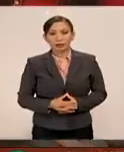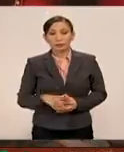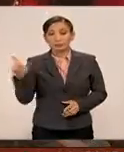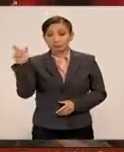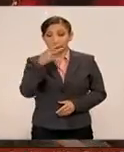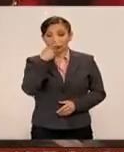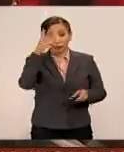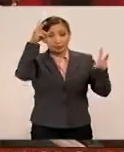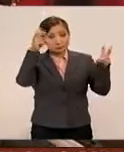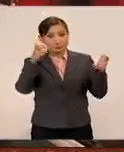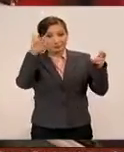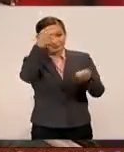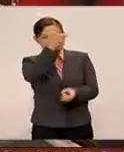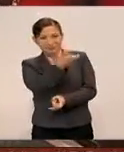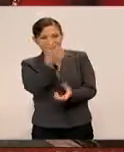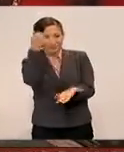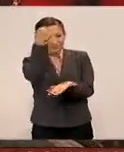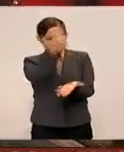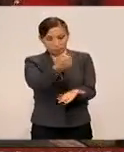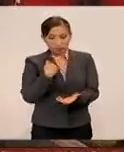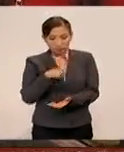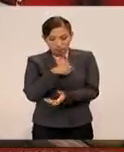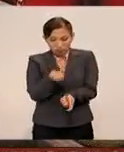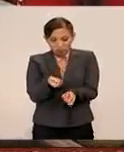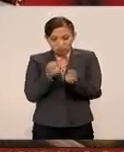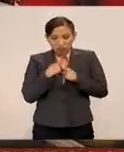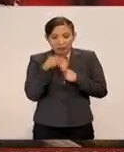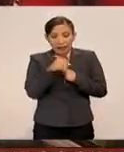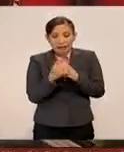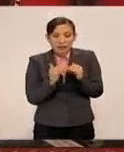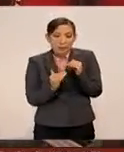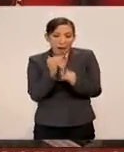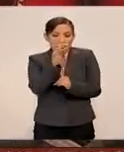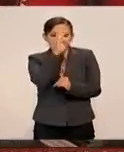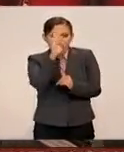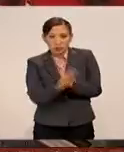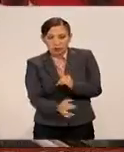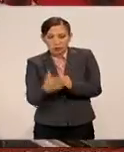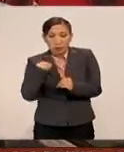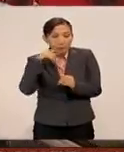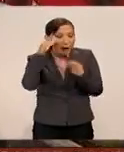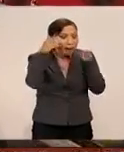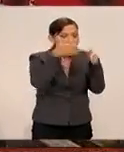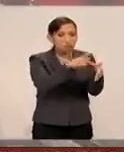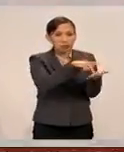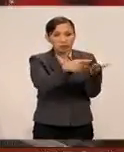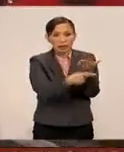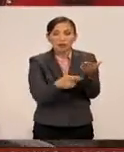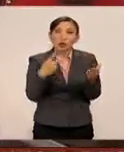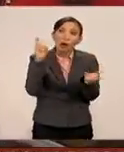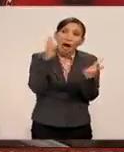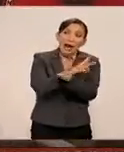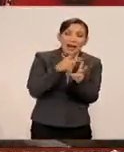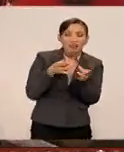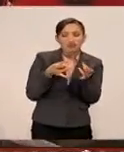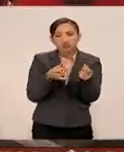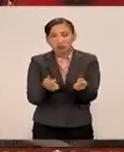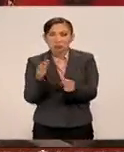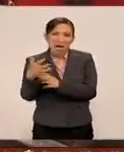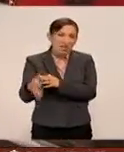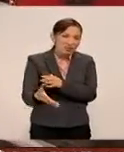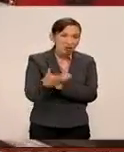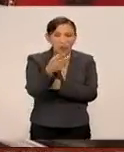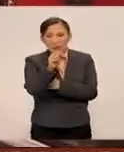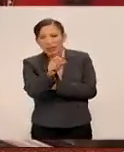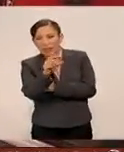Cuando me refiero al tema de presupuesto que nos compete a nosotros, es elevar un porcentaje para proyectos de calidad del aire. Estaríamos más o menos